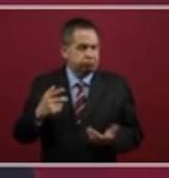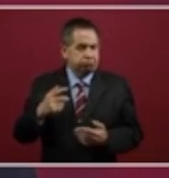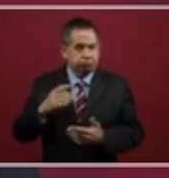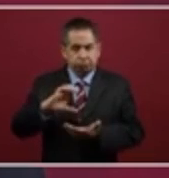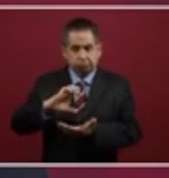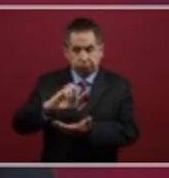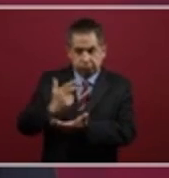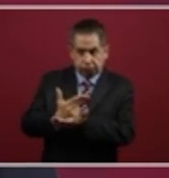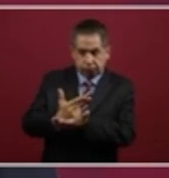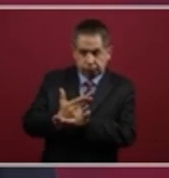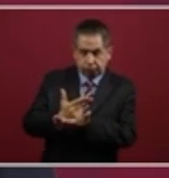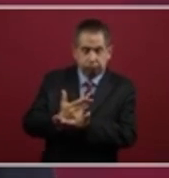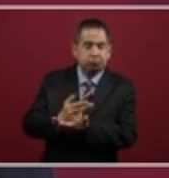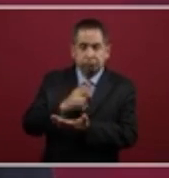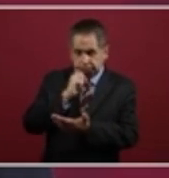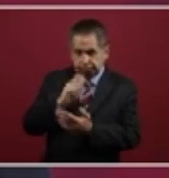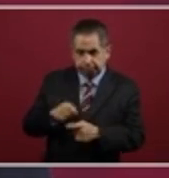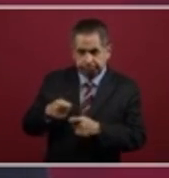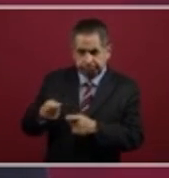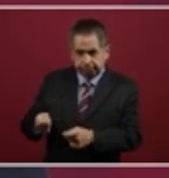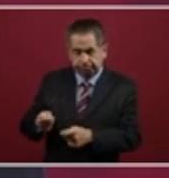Chetumal